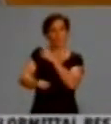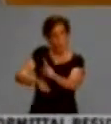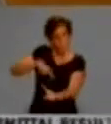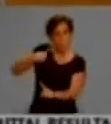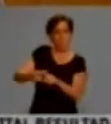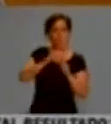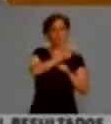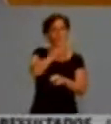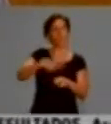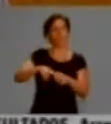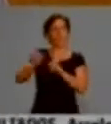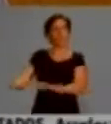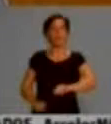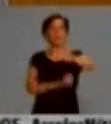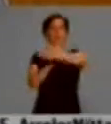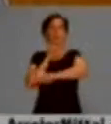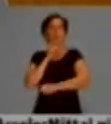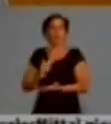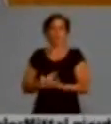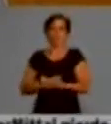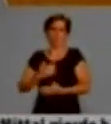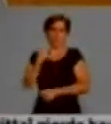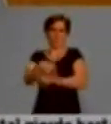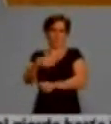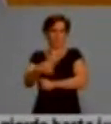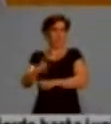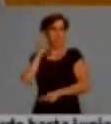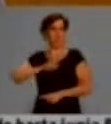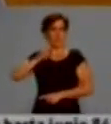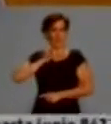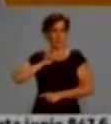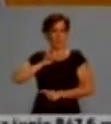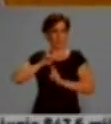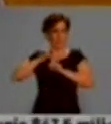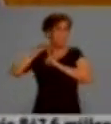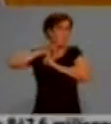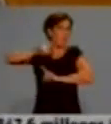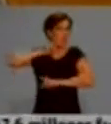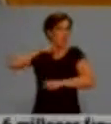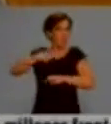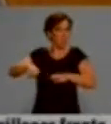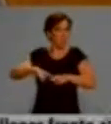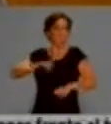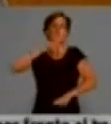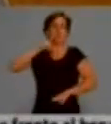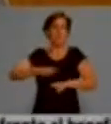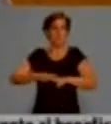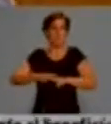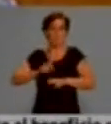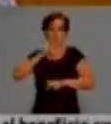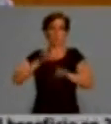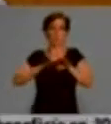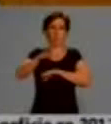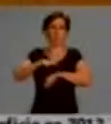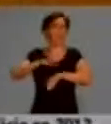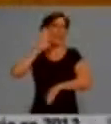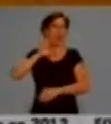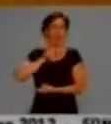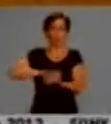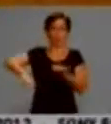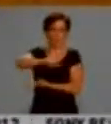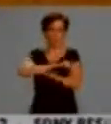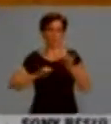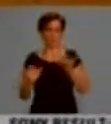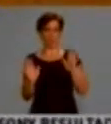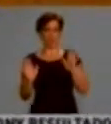con mentiras. Y recuerde, la mentira política es la antesala de la corrupción. Además, lo han